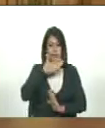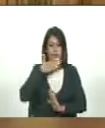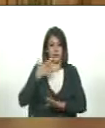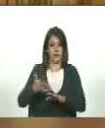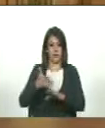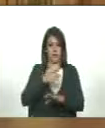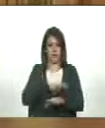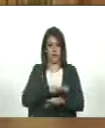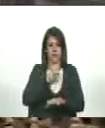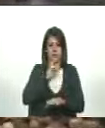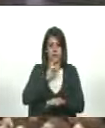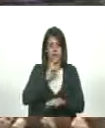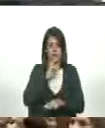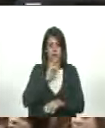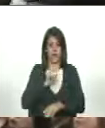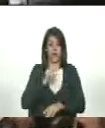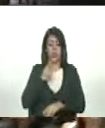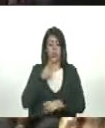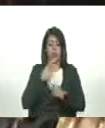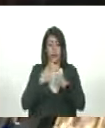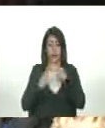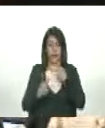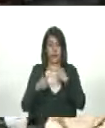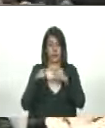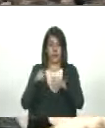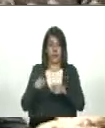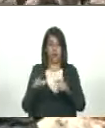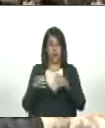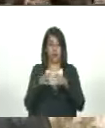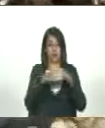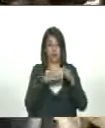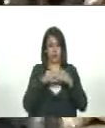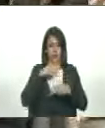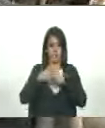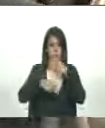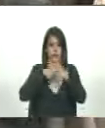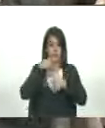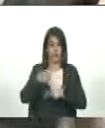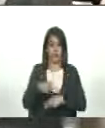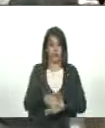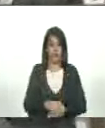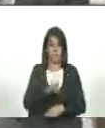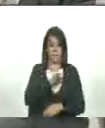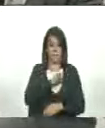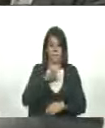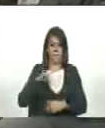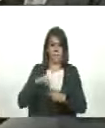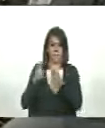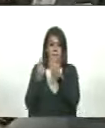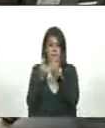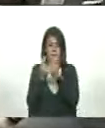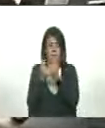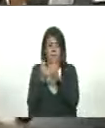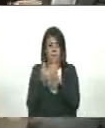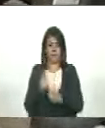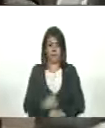las peores dificultades. Y lo hemos dicho, frente a factores productivos, privados,